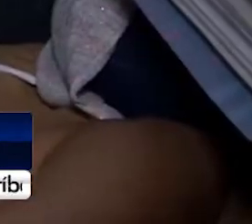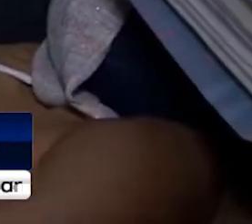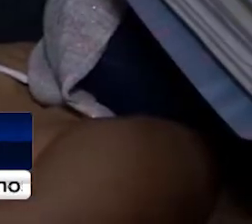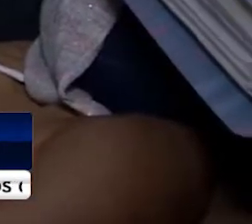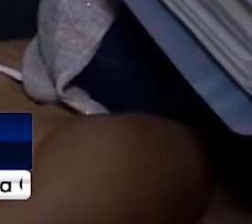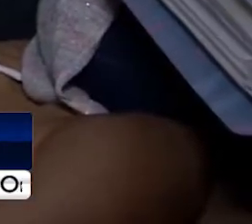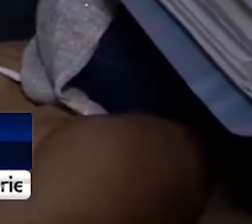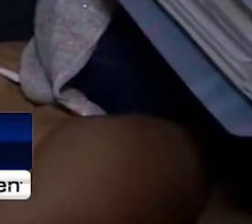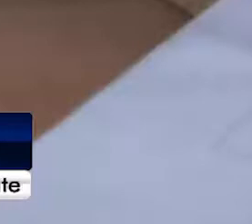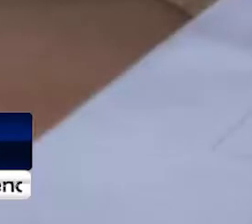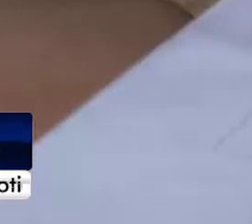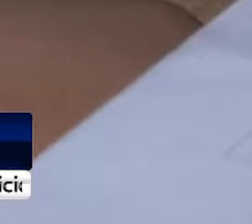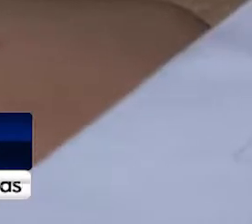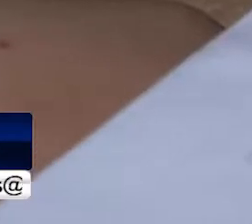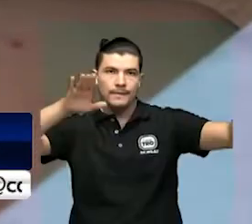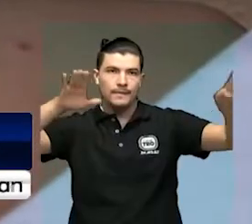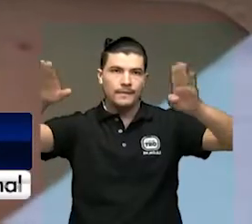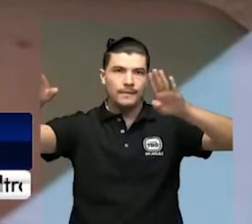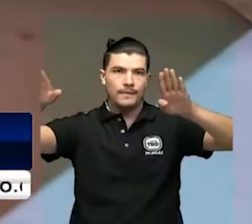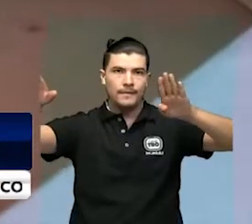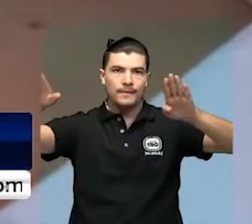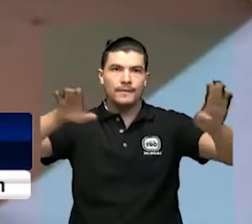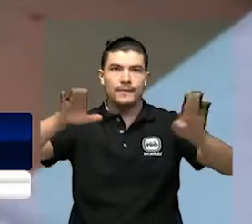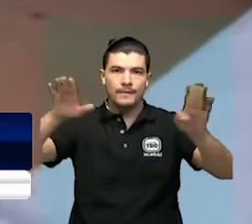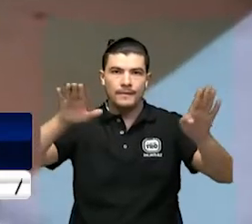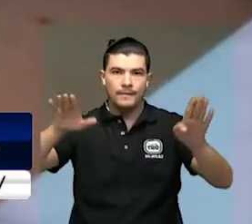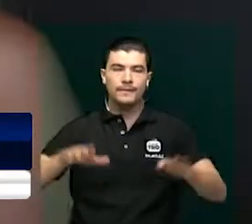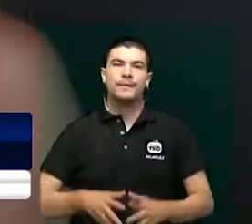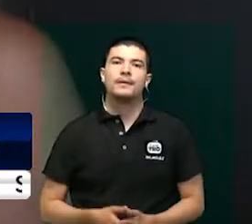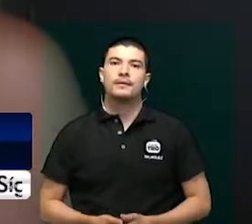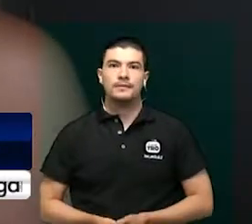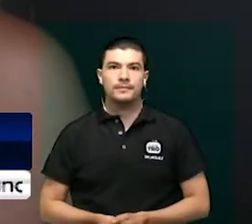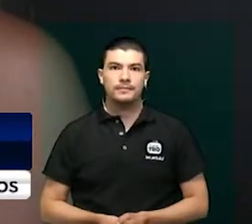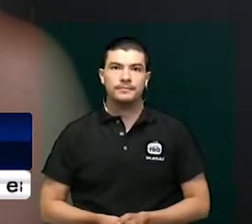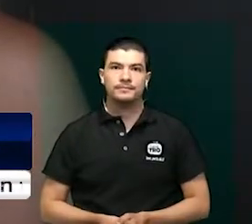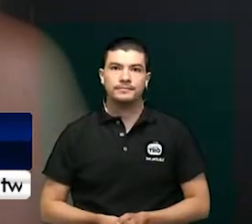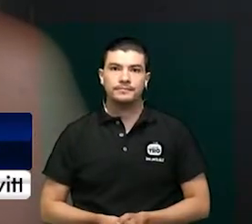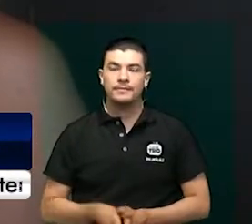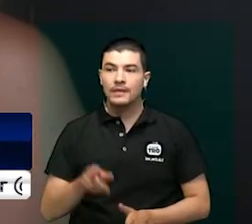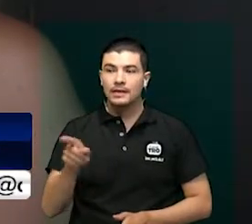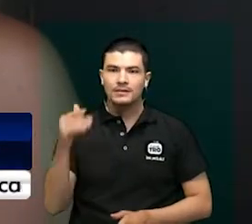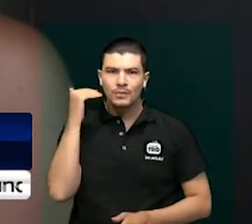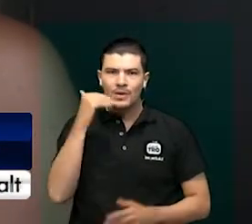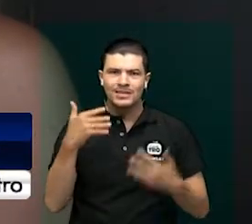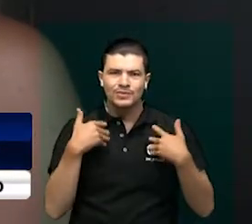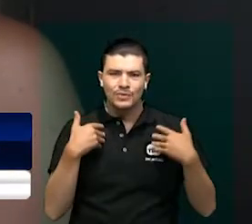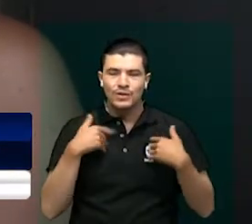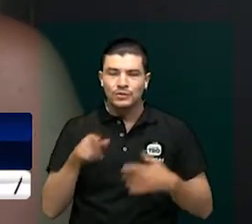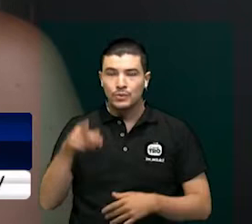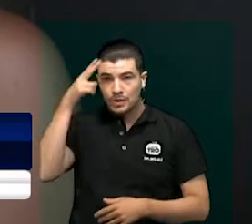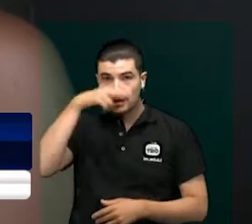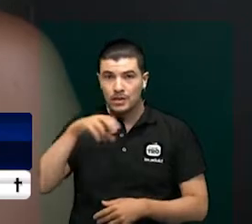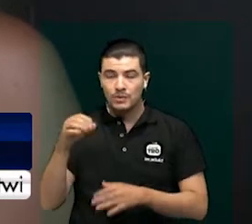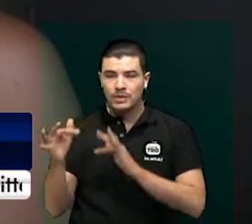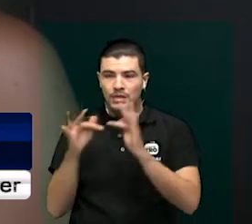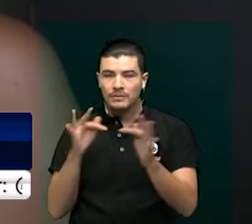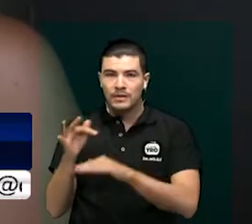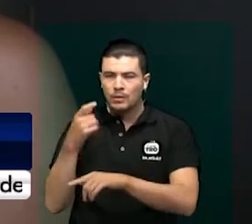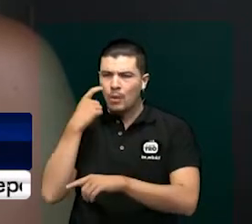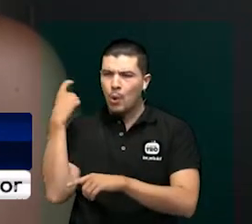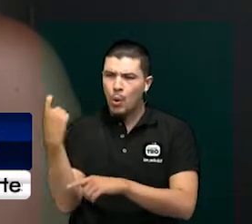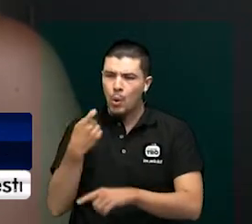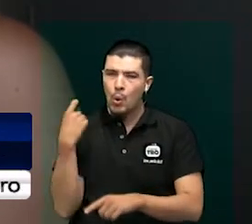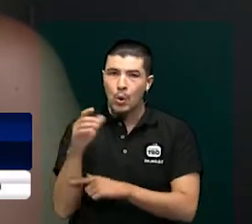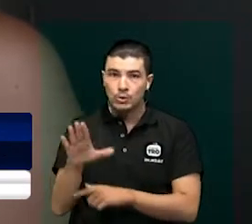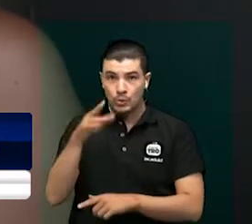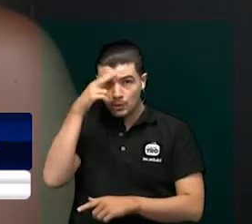suministrar unas barras especiales para la pre nestes ya me han programado dos veces la cirugía una para el 26 de marzo me acerque